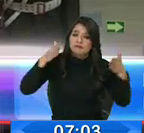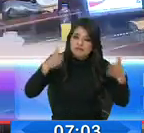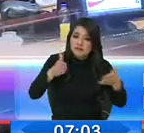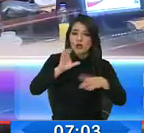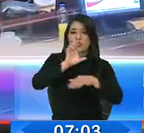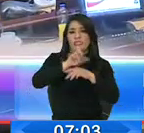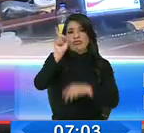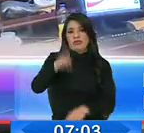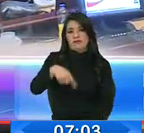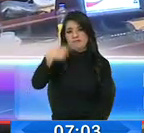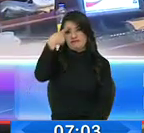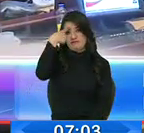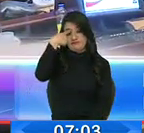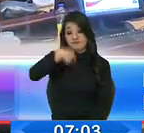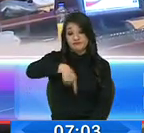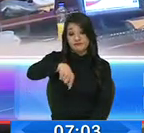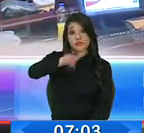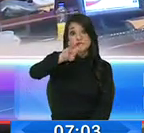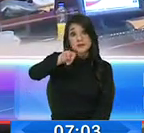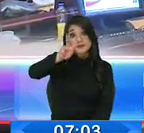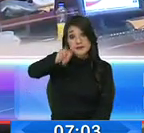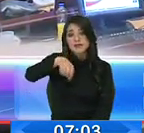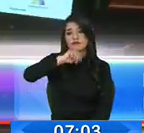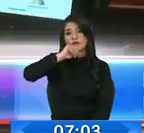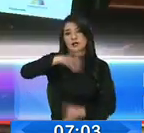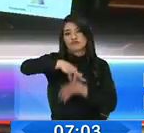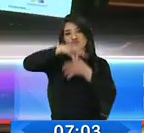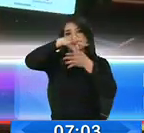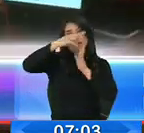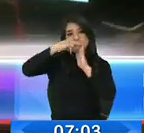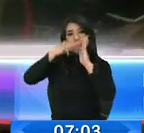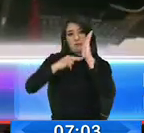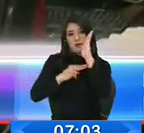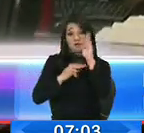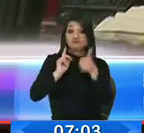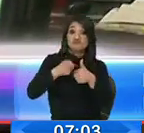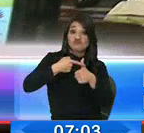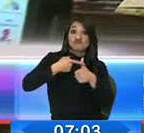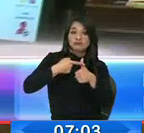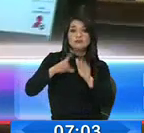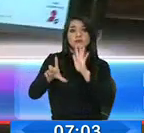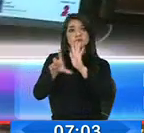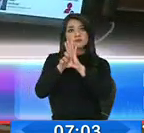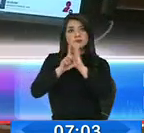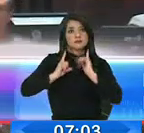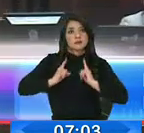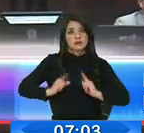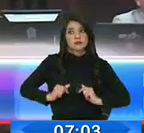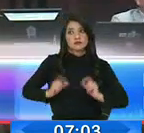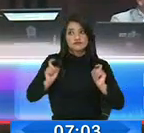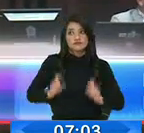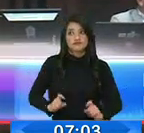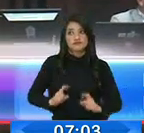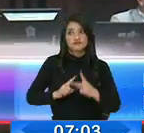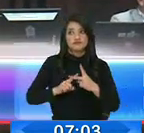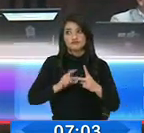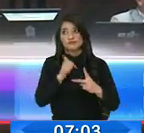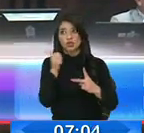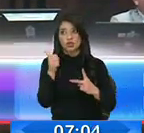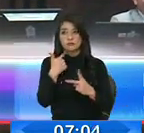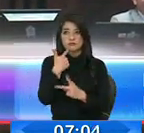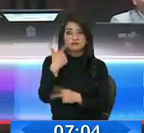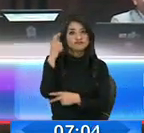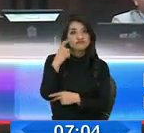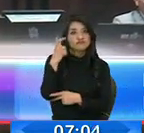país. Para 2020 quedan pendientes otras normativas. La primera a tratarse será el Código de Salud. Pero también algunos consideran necesario